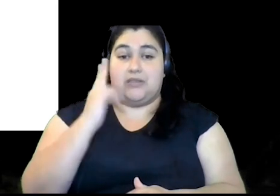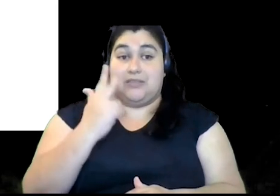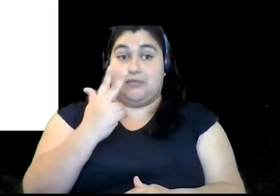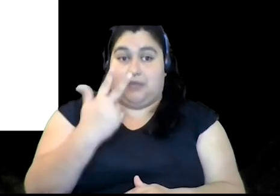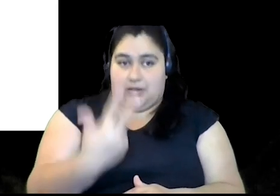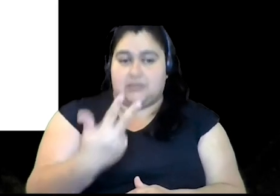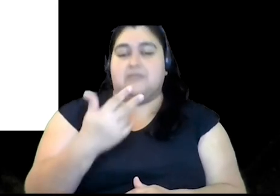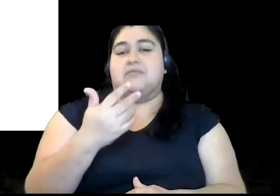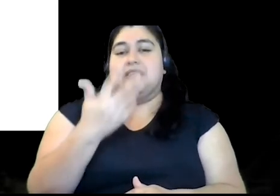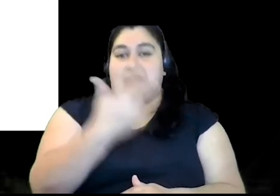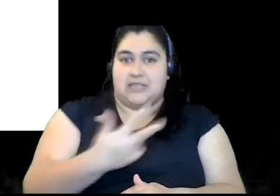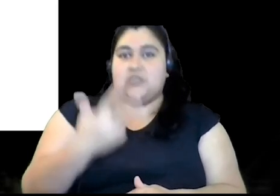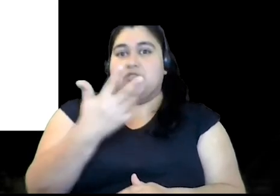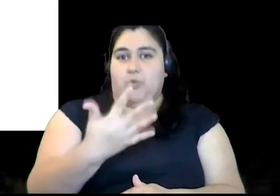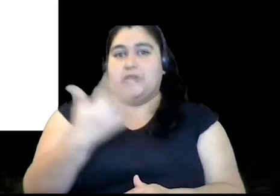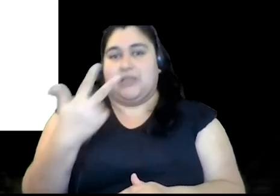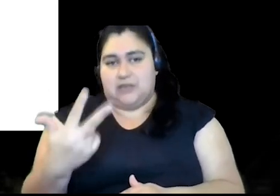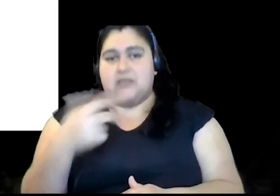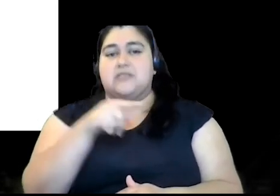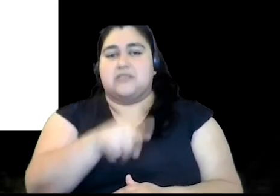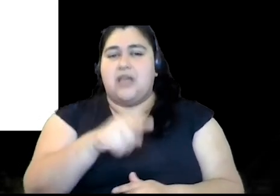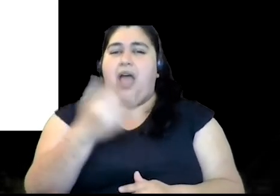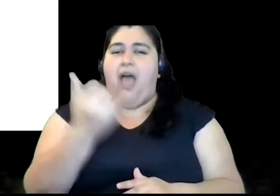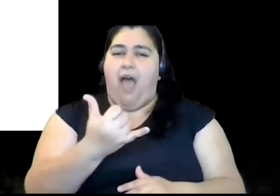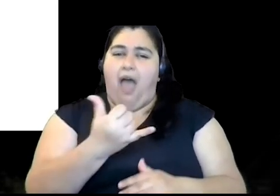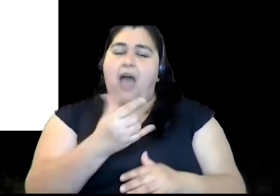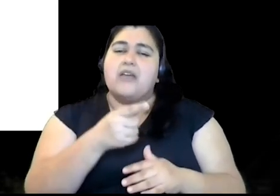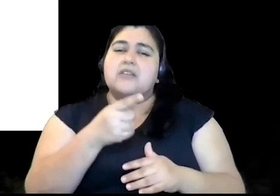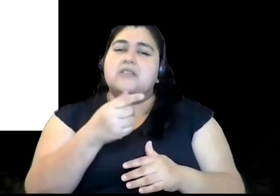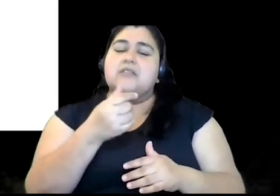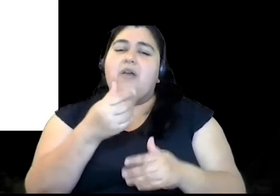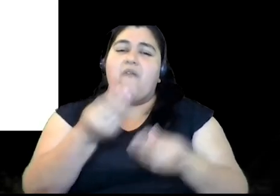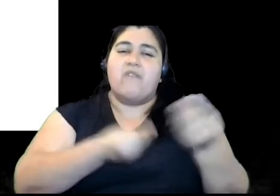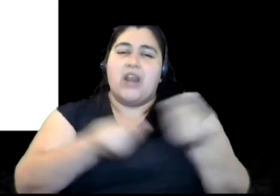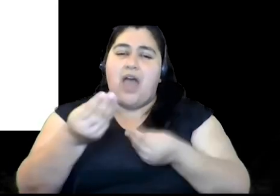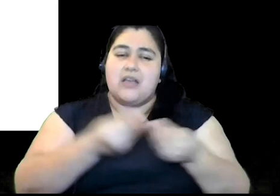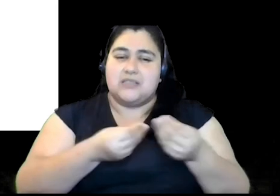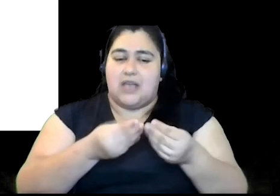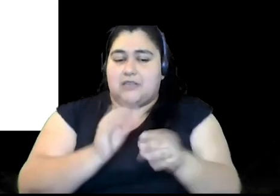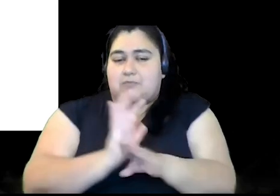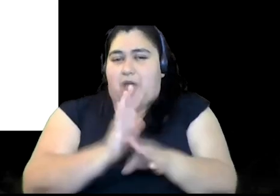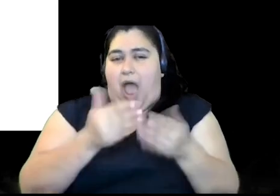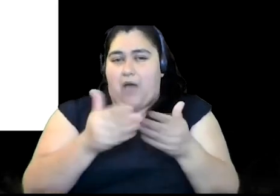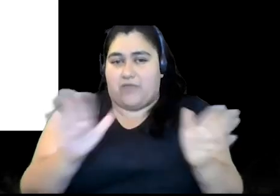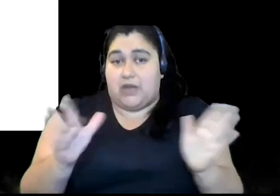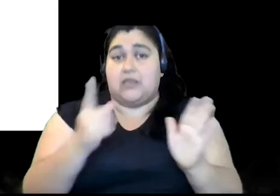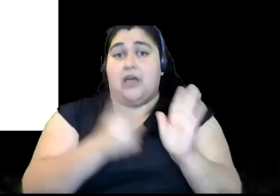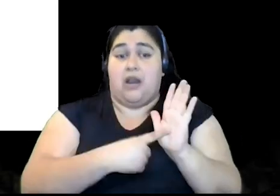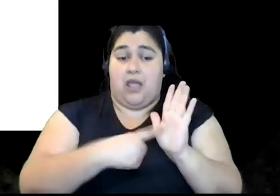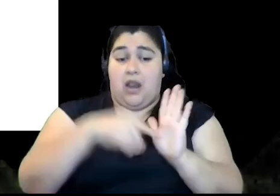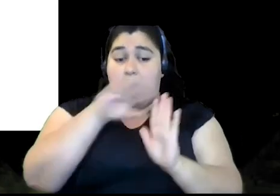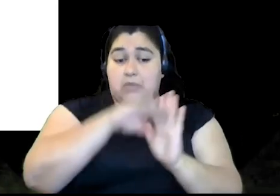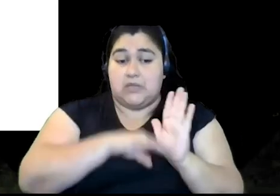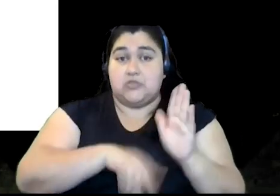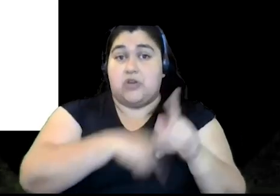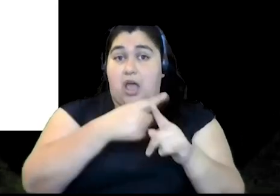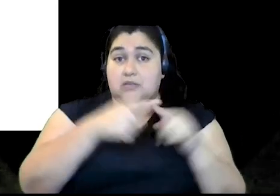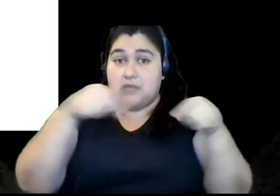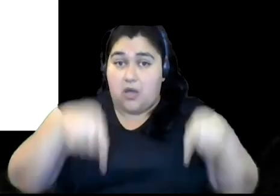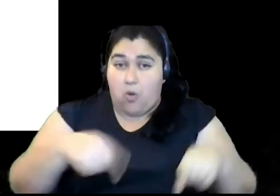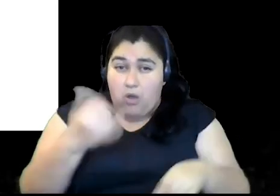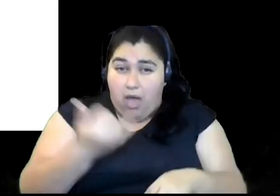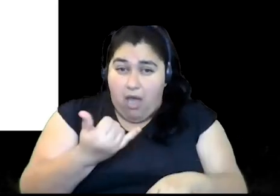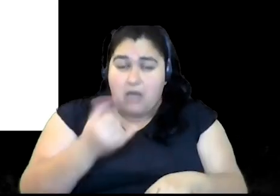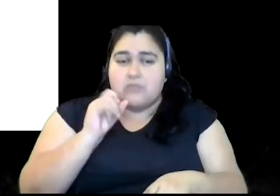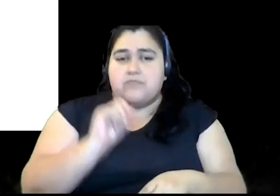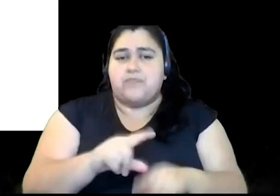que en resumidas cuentas crea un sistema de finanzas abiertas, pero la reglamentación que tenemos por ahora es la